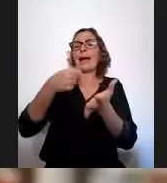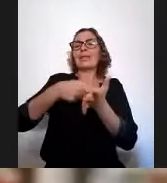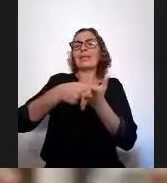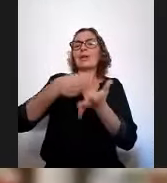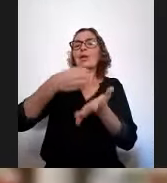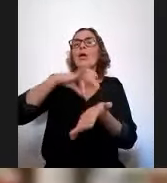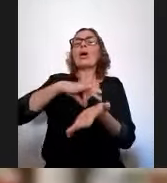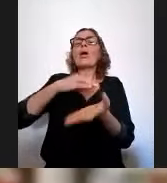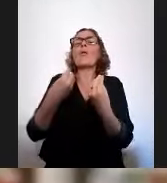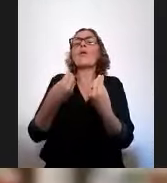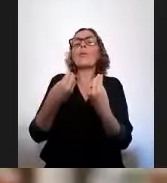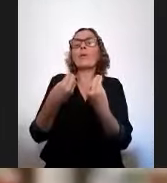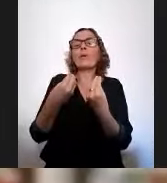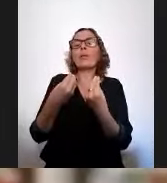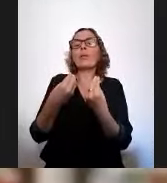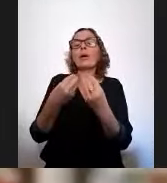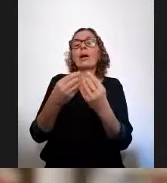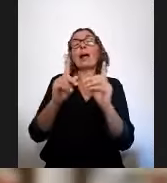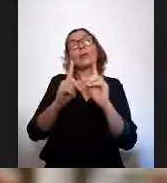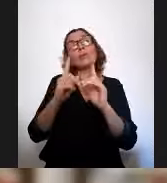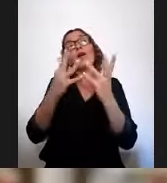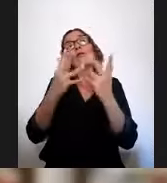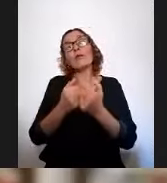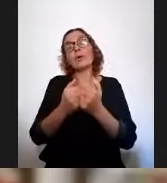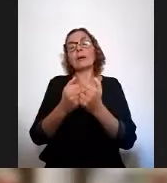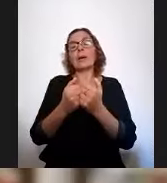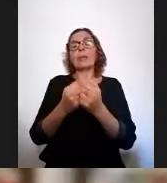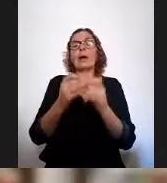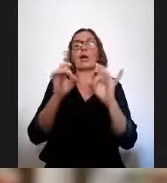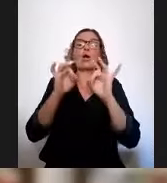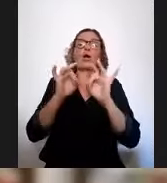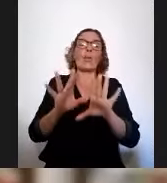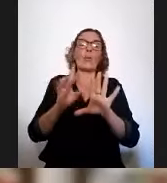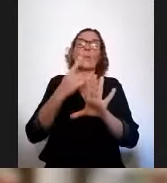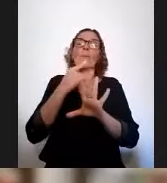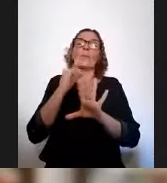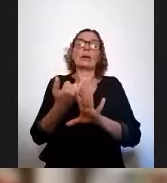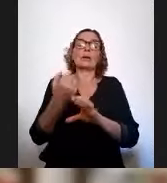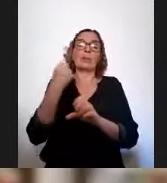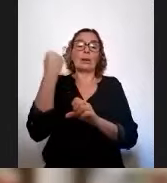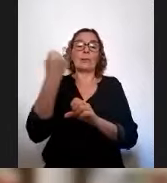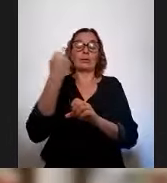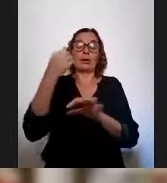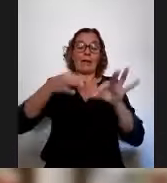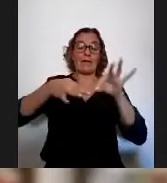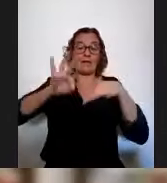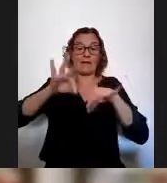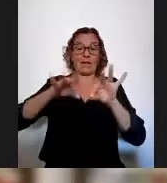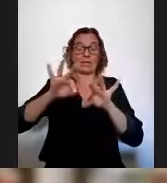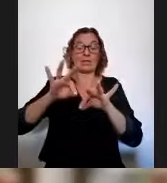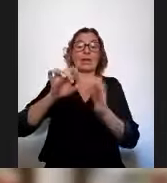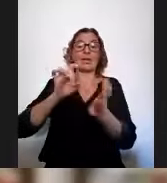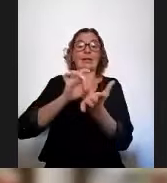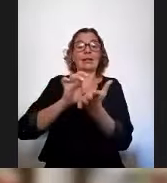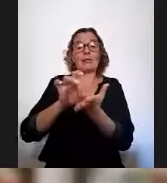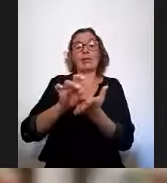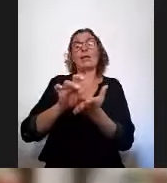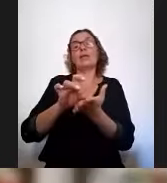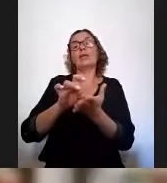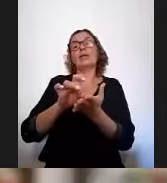¿Sí? Algunos modelos más comunes, el principal, venta del producto, ¿sí? Venta del servicio, puede ser un